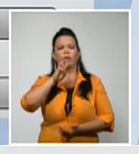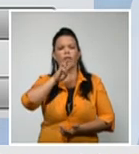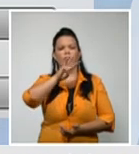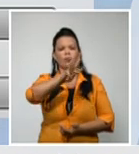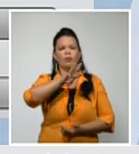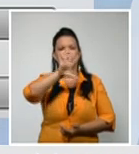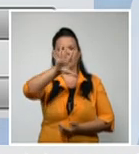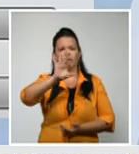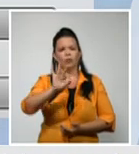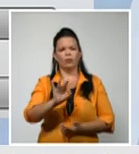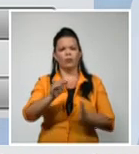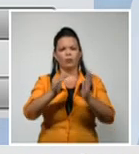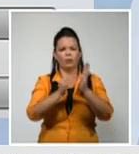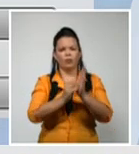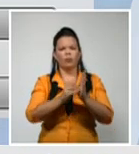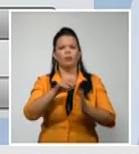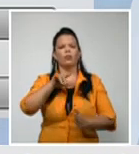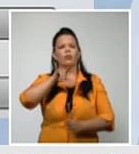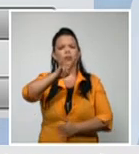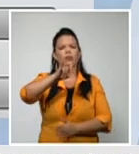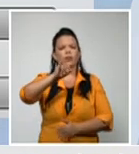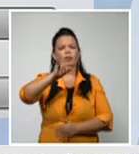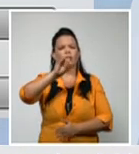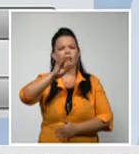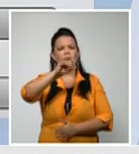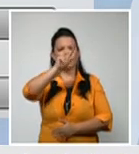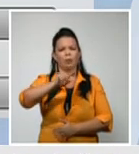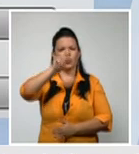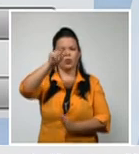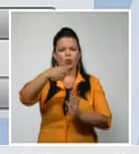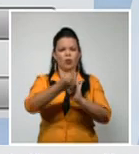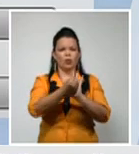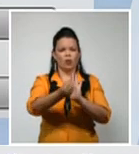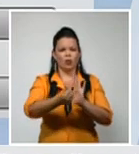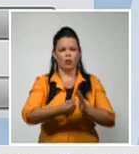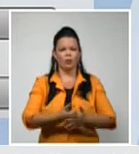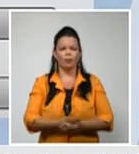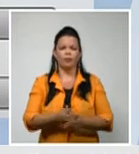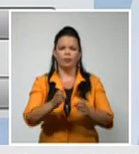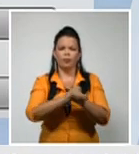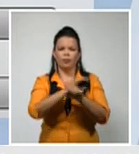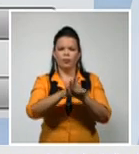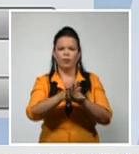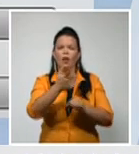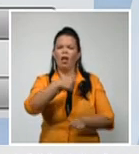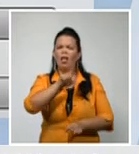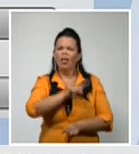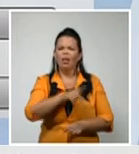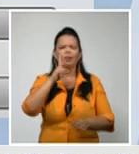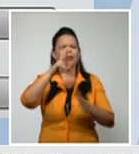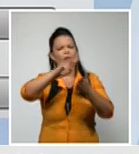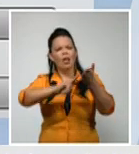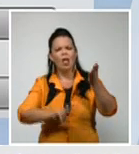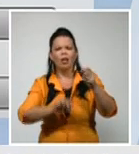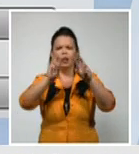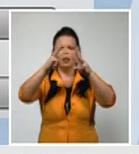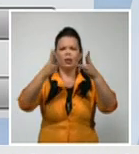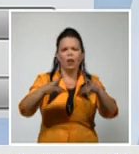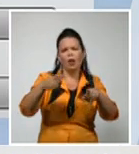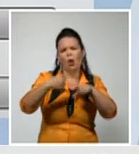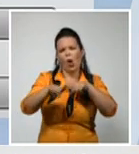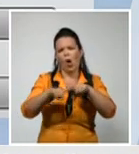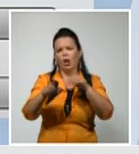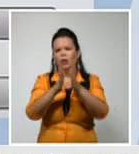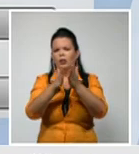350.967 casos con COVID. Por eso yo digo no, uno revisa los artículos y realmente se ve que hay una reducción,